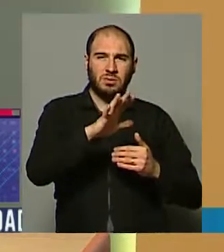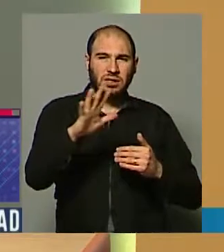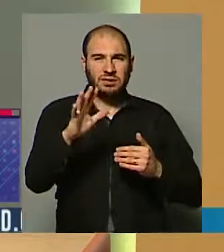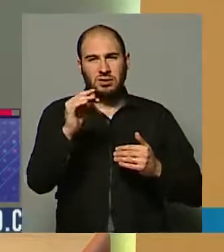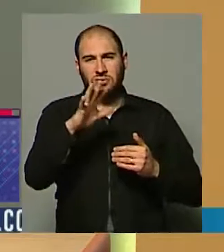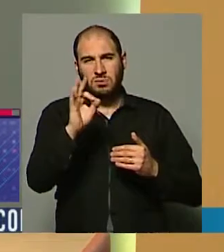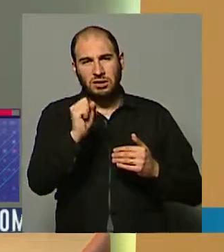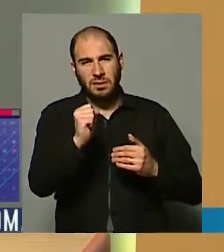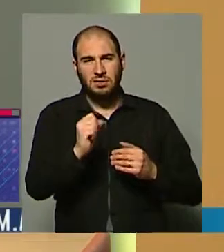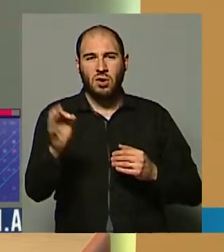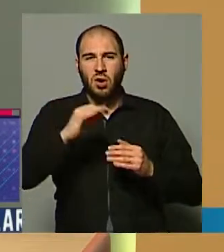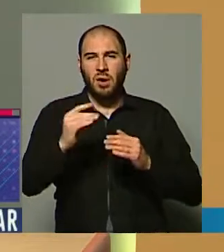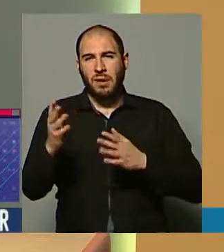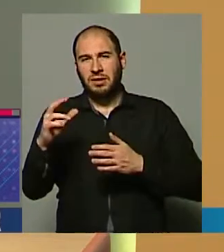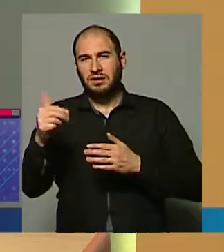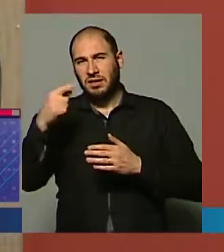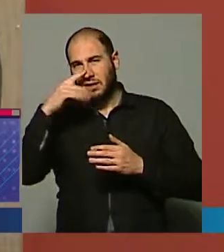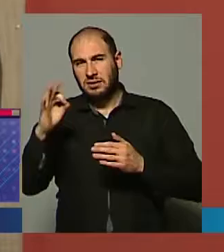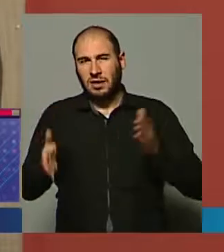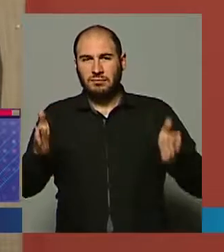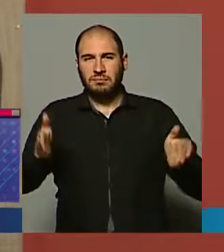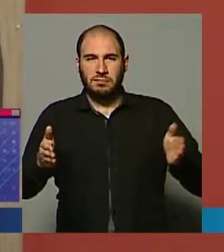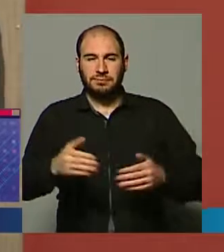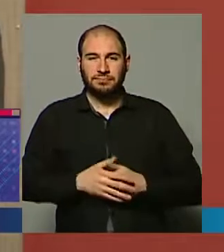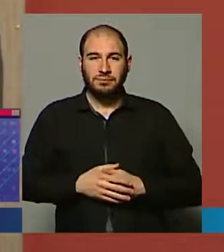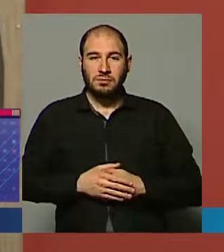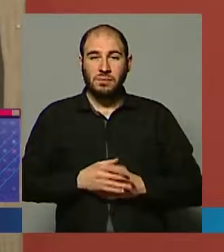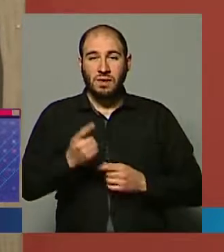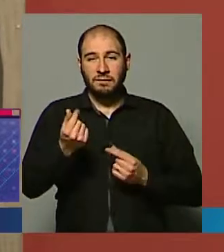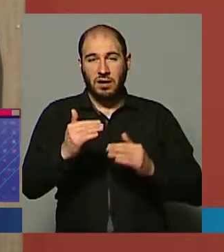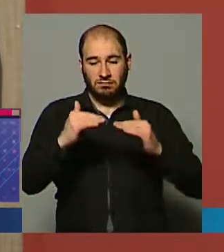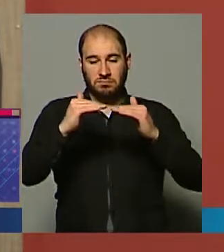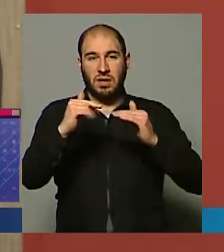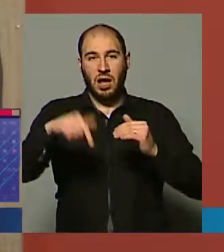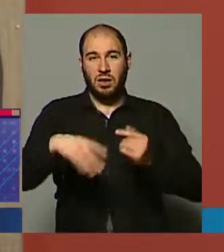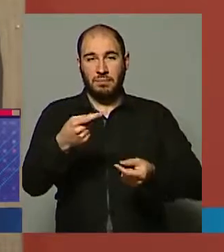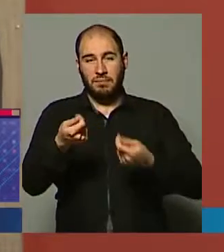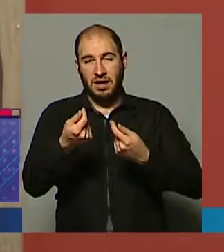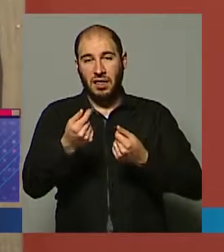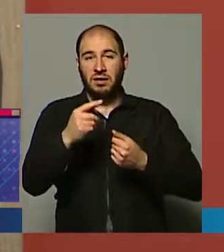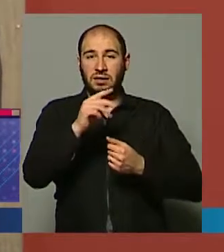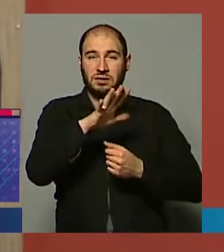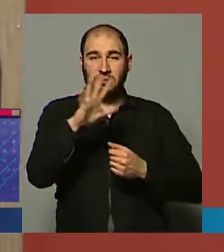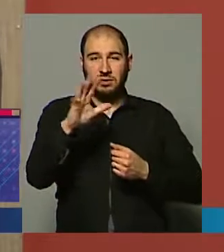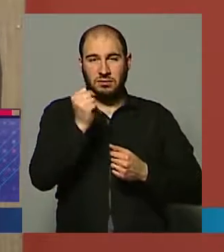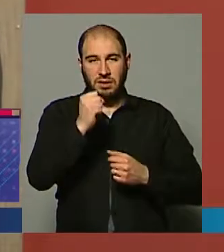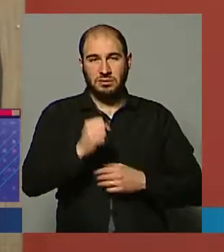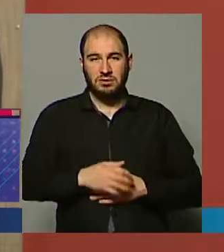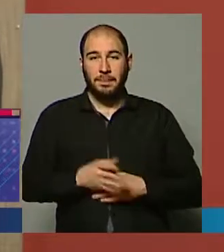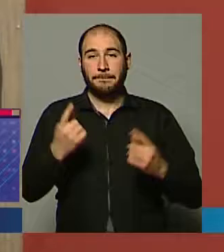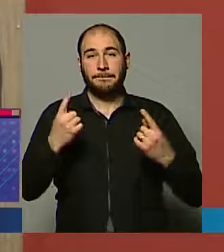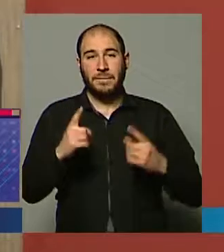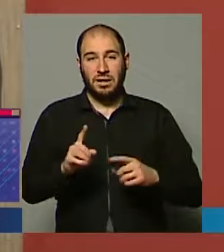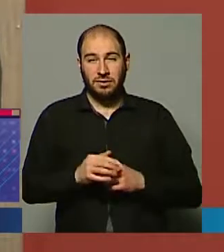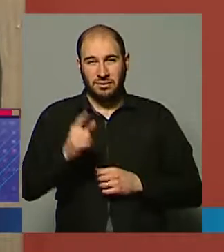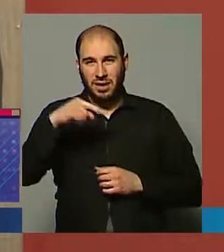55 o 50 pesos o más cercano a los 70? El valor de equilibrio hoy en el mercado está más cerca de los 55 pesos, pero